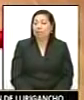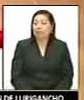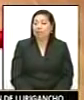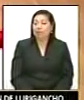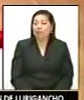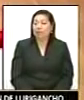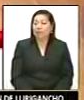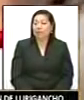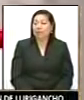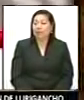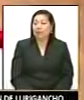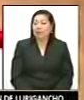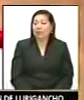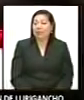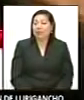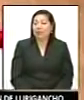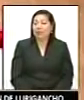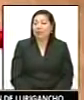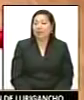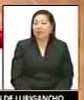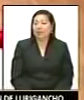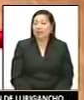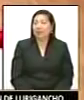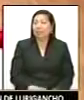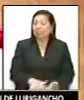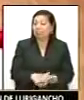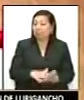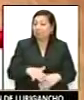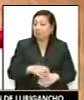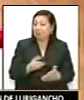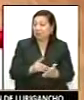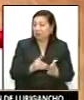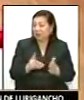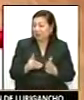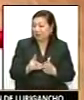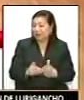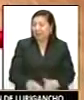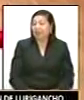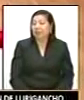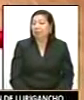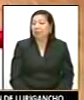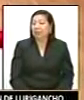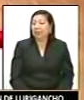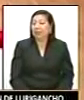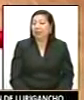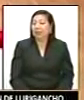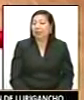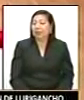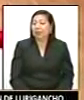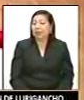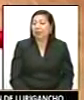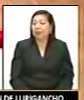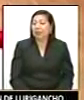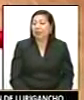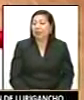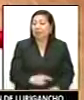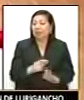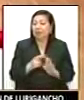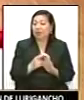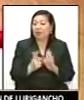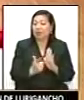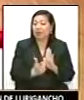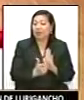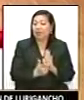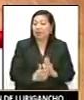uno, dos, tres, cuatro, cinco, seis. Como debate y aprobación del predictamen recaído del proyecto de ley